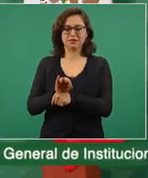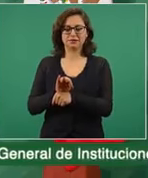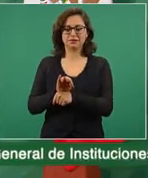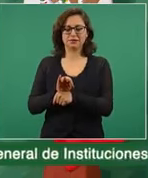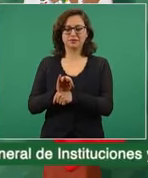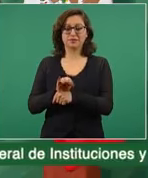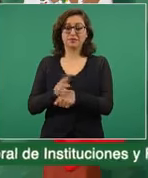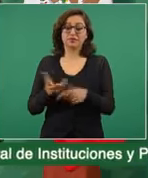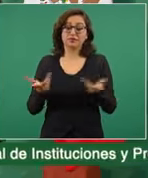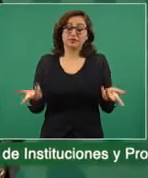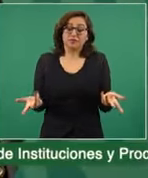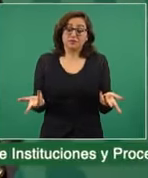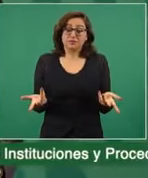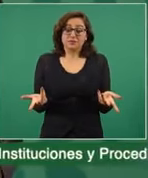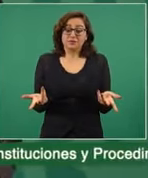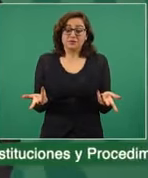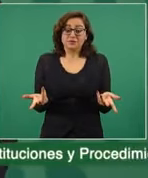Aunque no les guste a los de